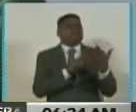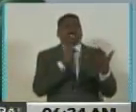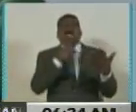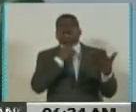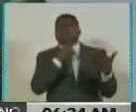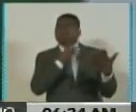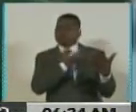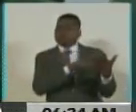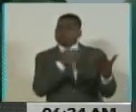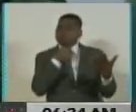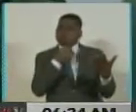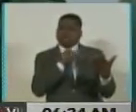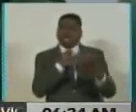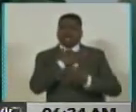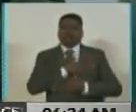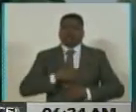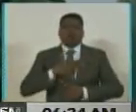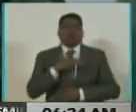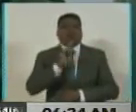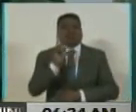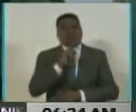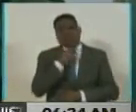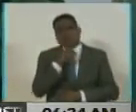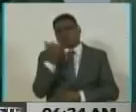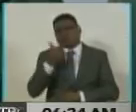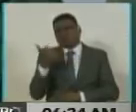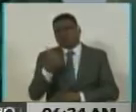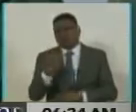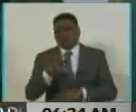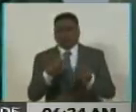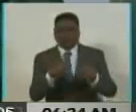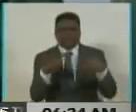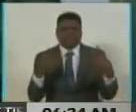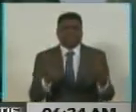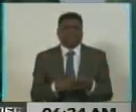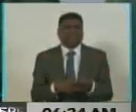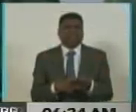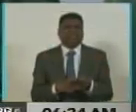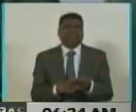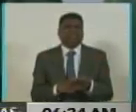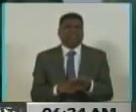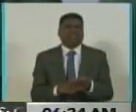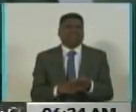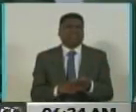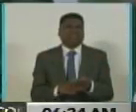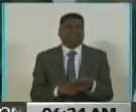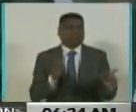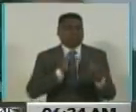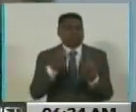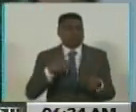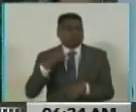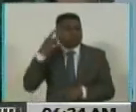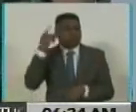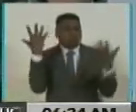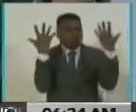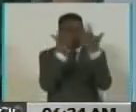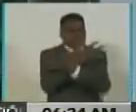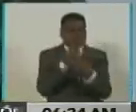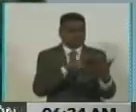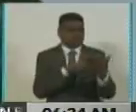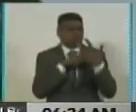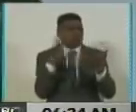siento cómoda, porque no voy a leer los otros medios que me van a producir lo que se llama disonancia cognitiva. Me voy a empezar a confundir, yo no me quiero